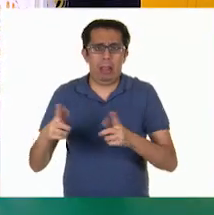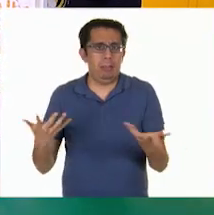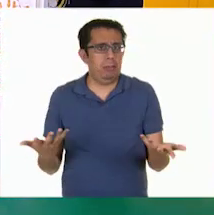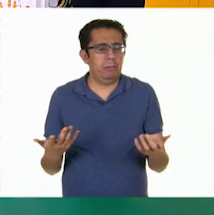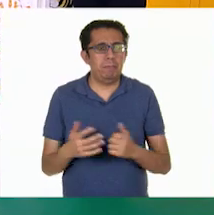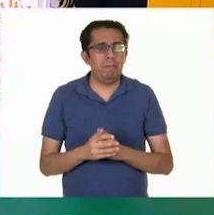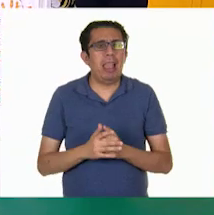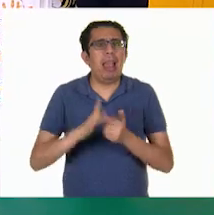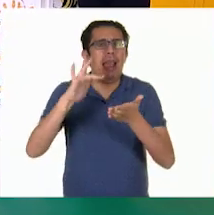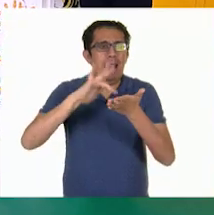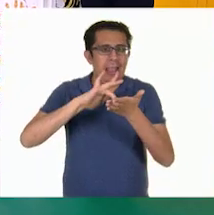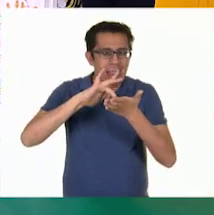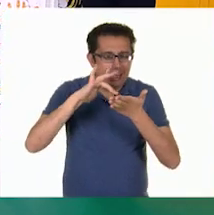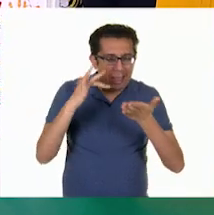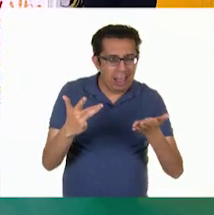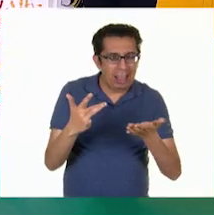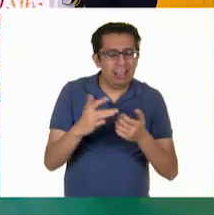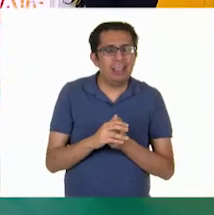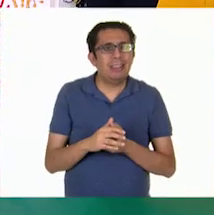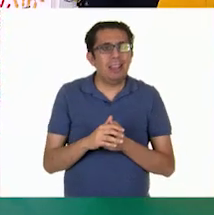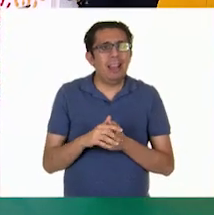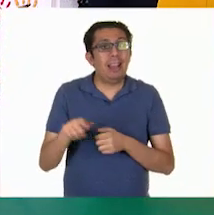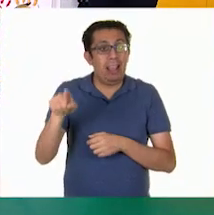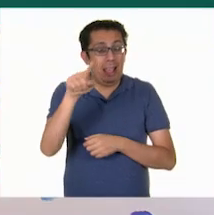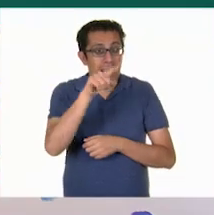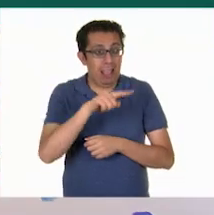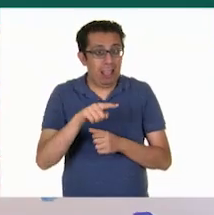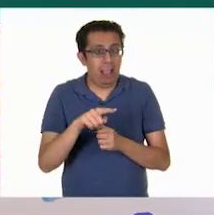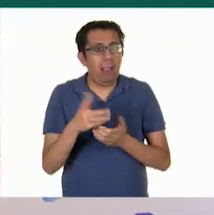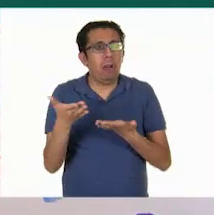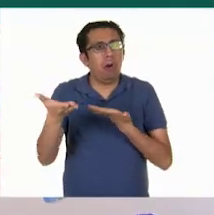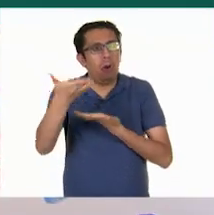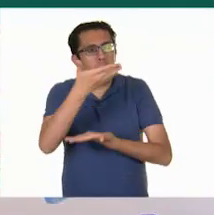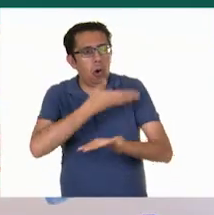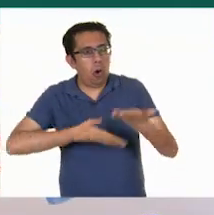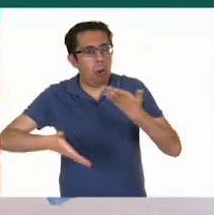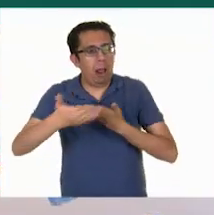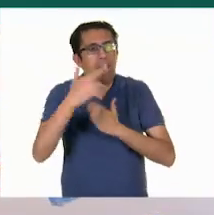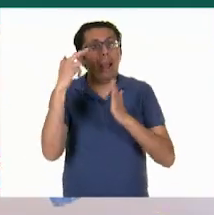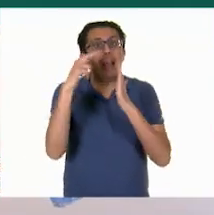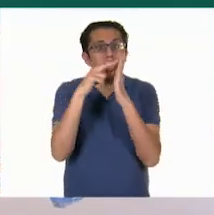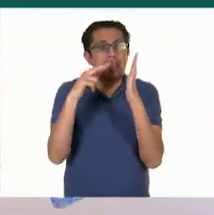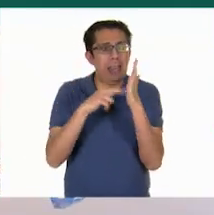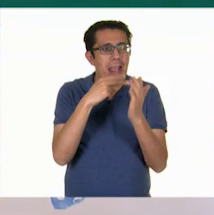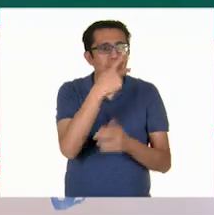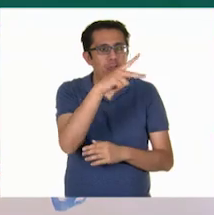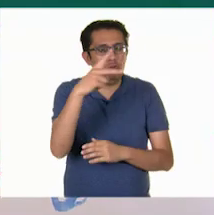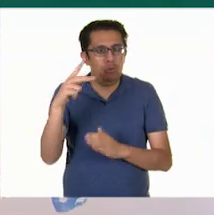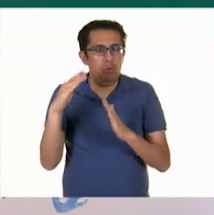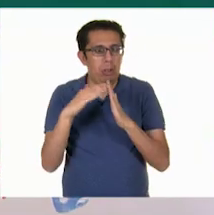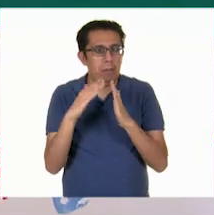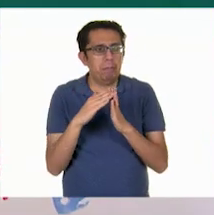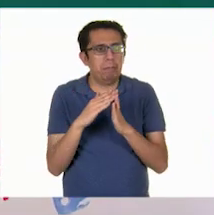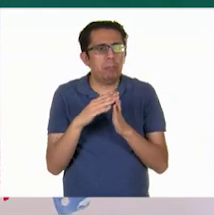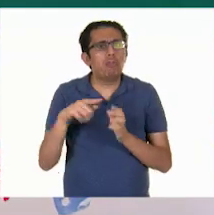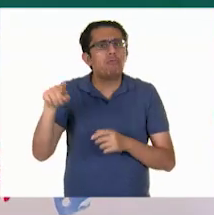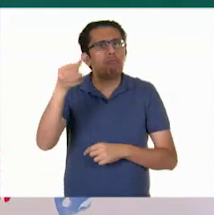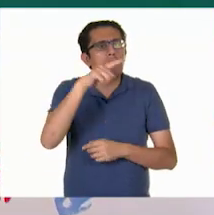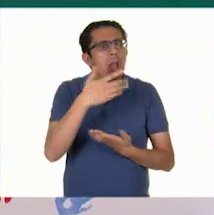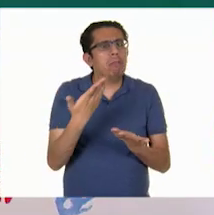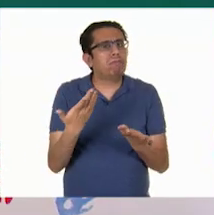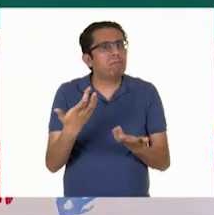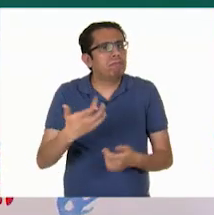Bueno, pues gracias a Bedani y a Zoe por haber compartido algunas reglas que hay en su casa. ¿Qué piensan sobre estas